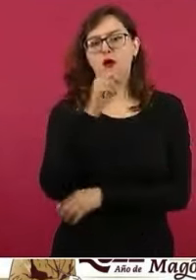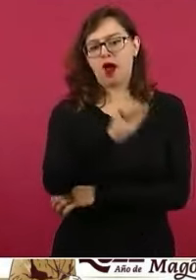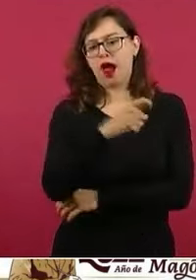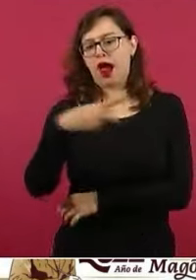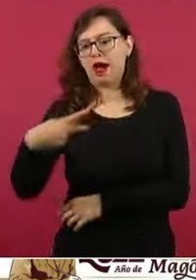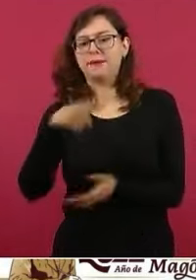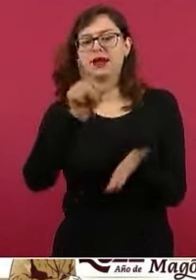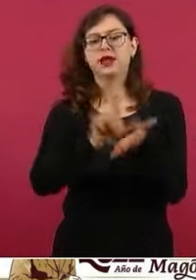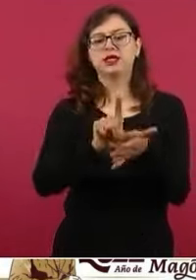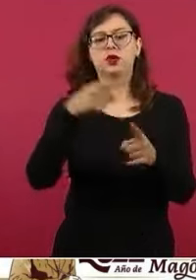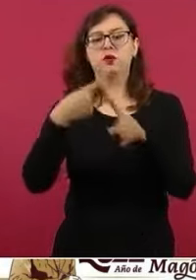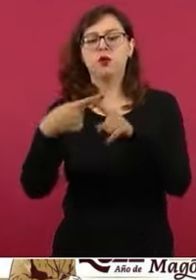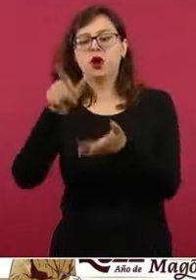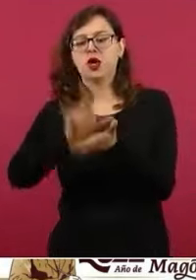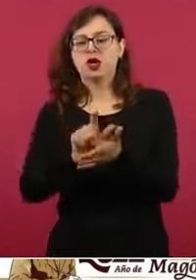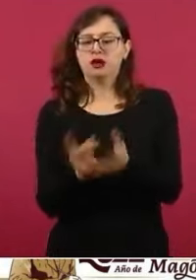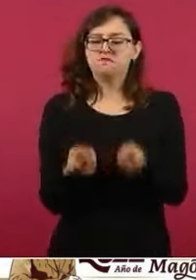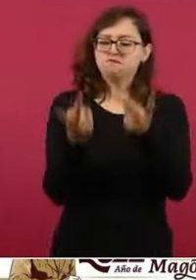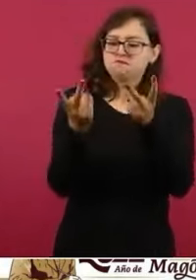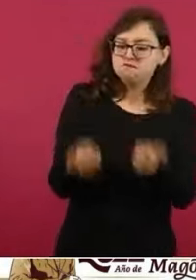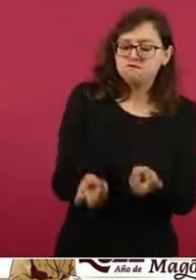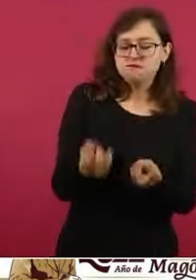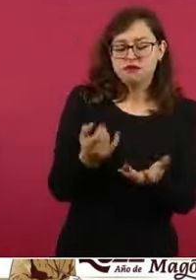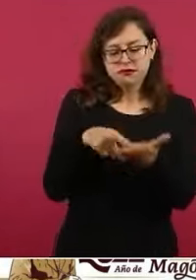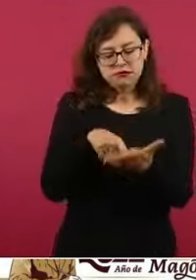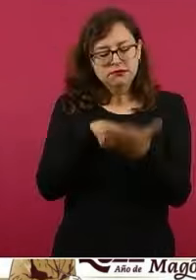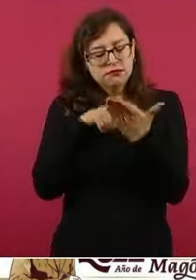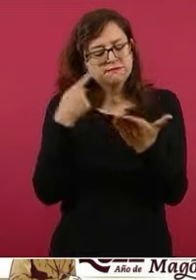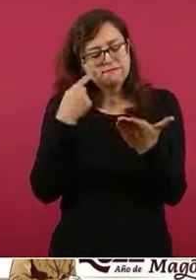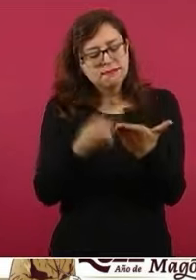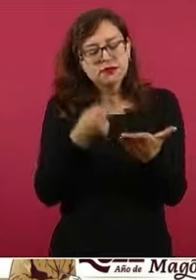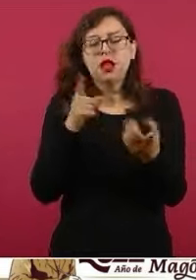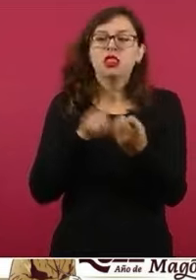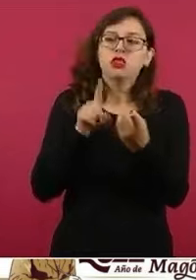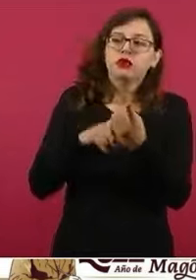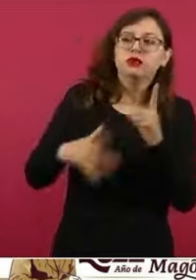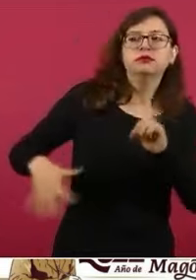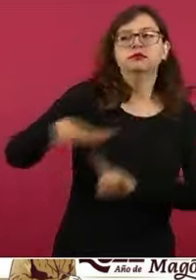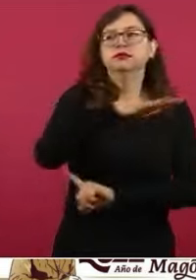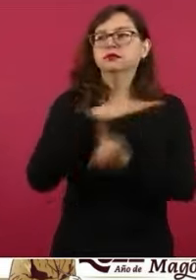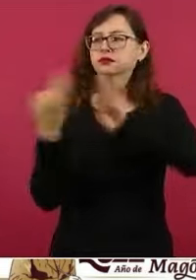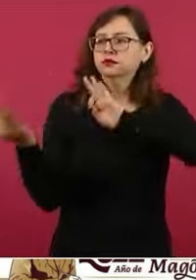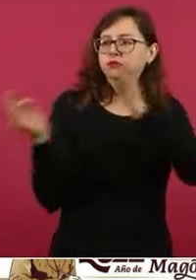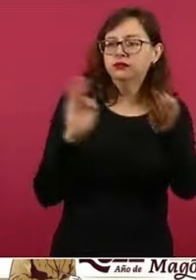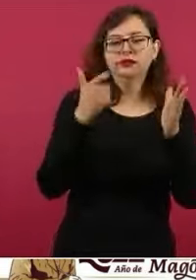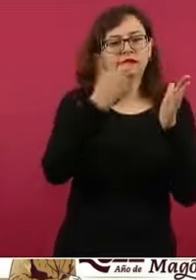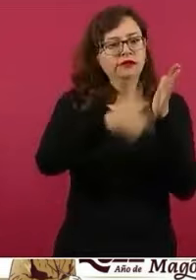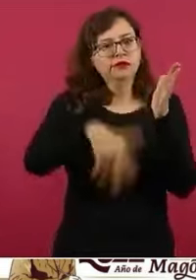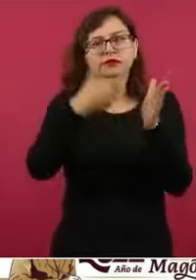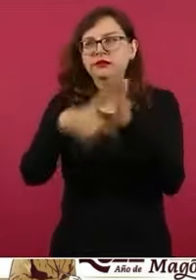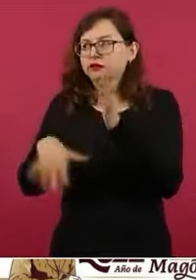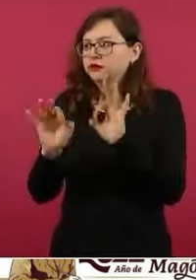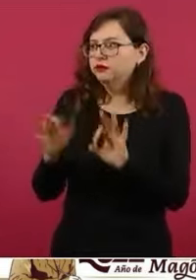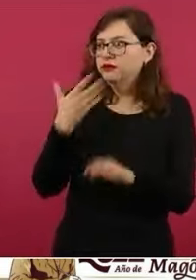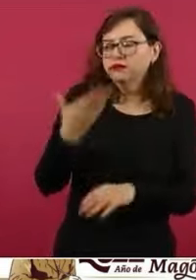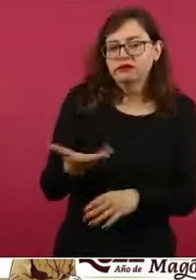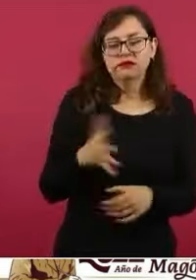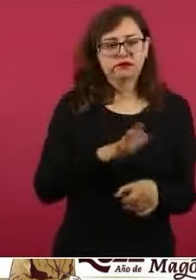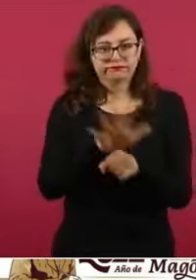con esa información se empoderen y tomen las mejores decisiones de compra en donde viven. 108 visitas que